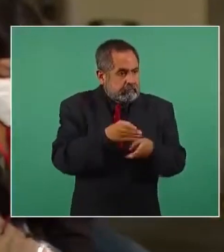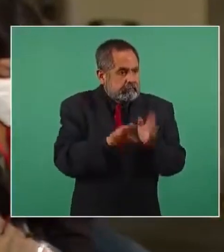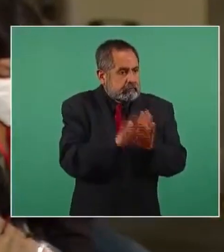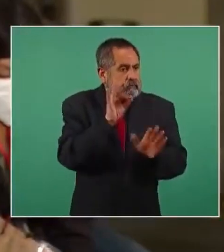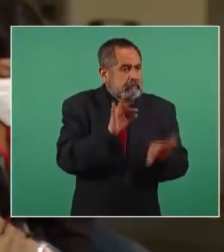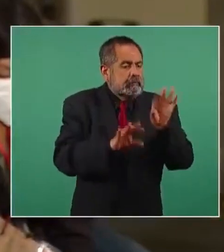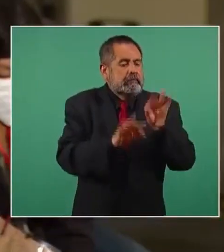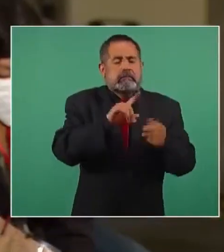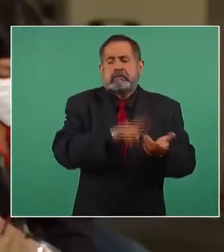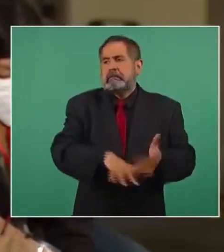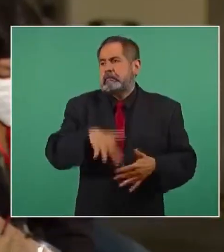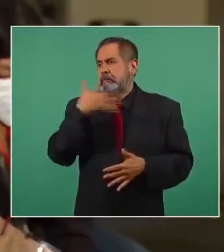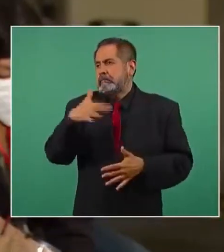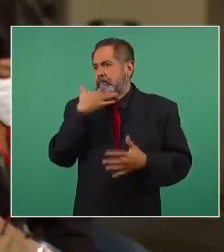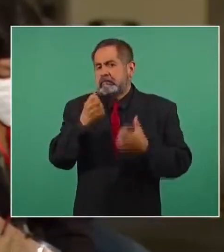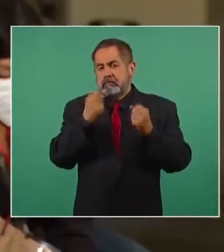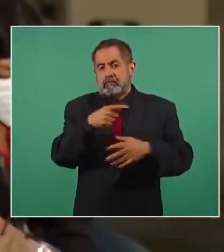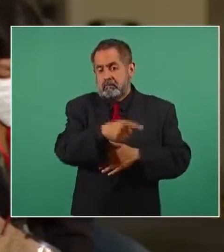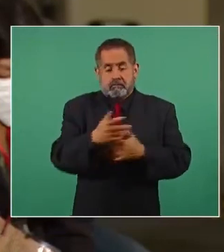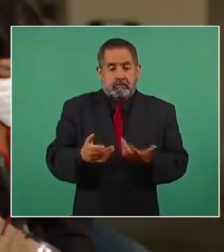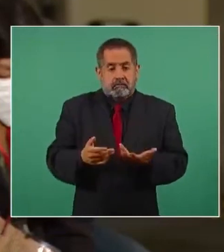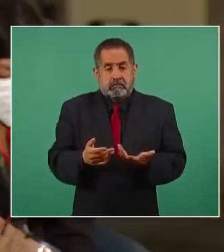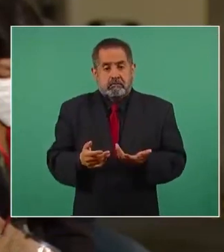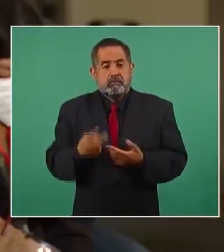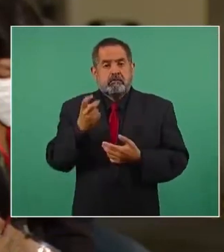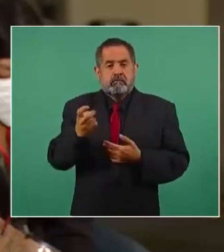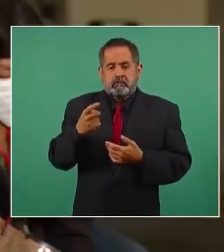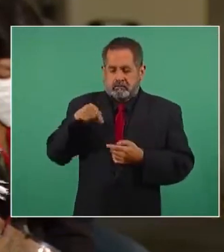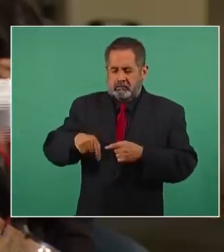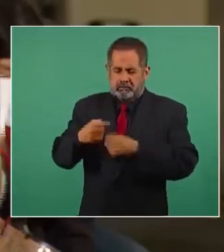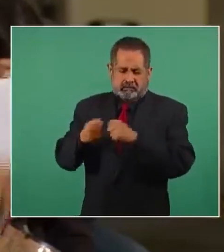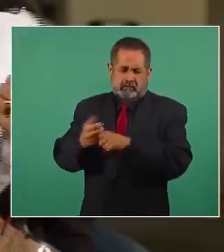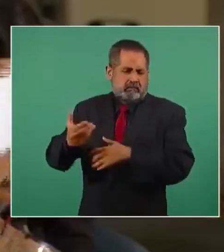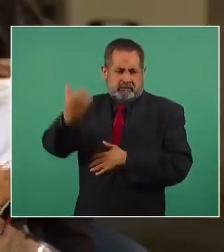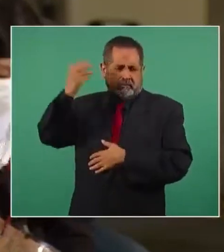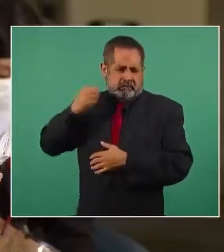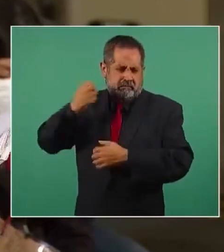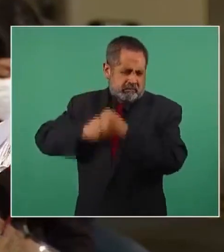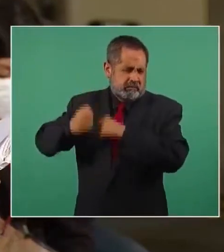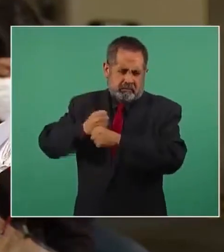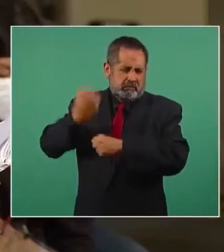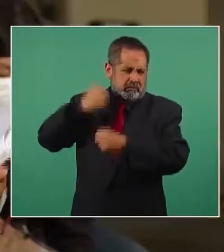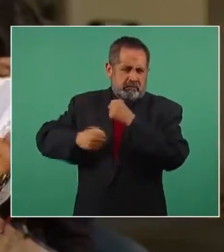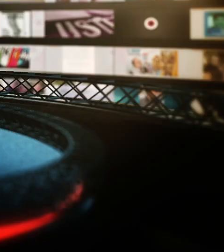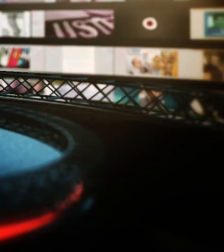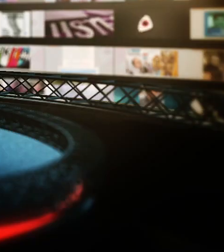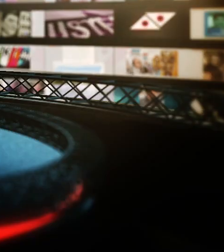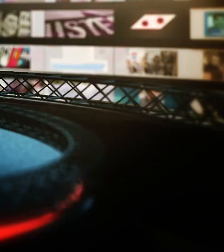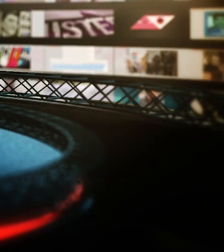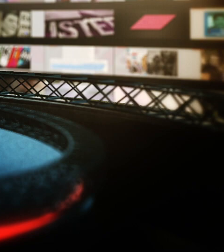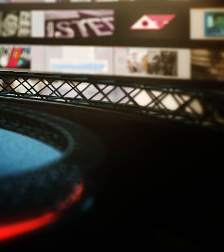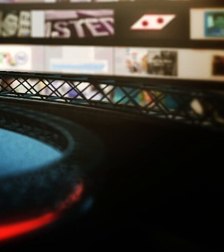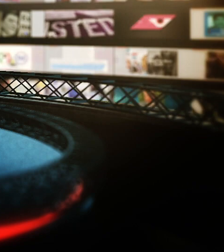te encuentras corrupción por todos lados, y no por este sexenio, sino por sexenios pasados, ¿no? Andrés